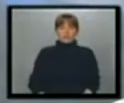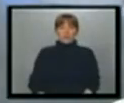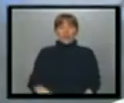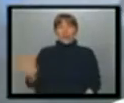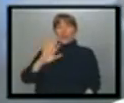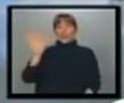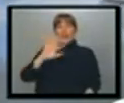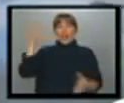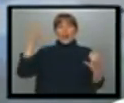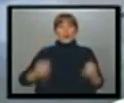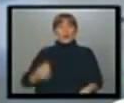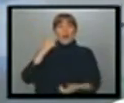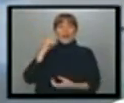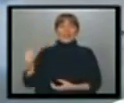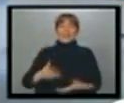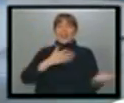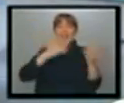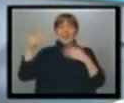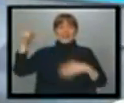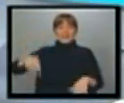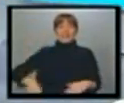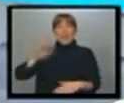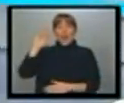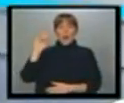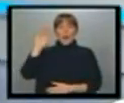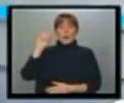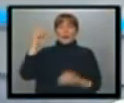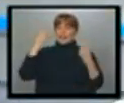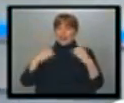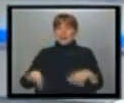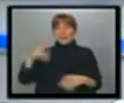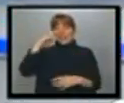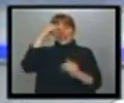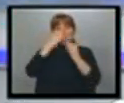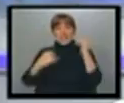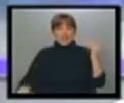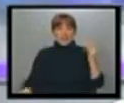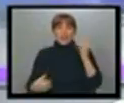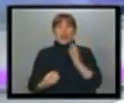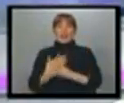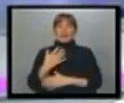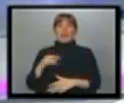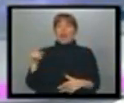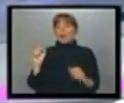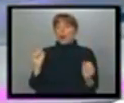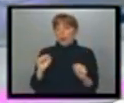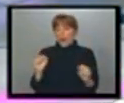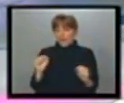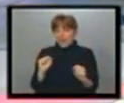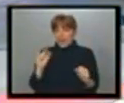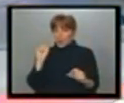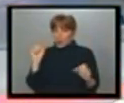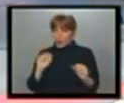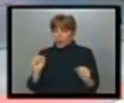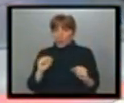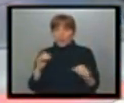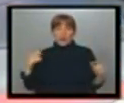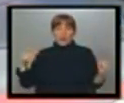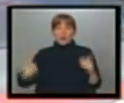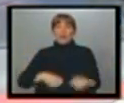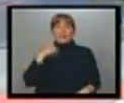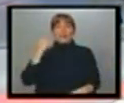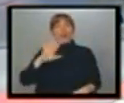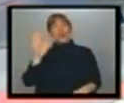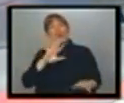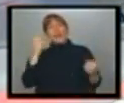Hola, hola, ¿cómo les va? Muy buenos días, bienvenidos. Martes arrancando 7:30 en la mañana. Está más fresquito que ayer, ¿eh? Hay sí, que abrigarse hola. Un poquito más. ¿Qué tal?